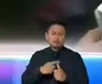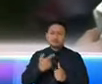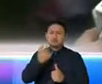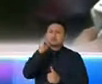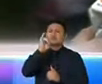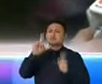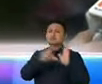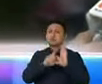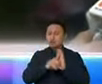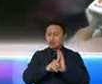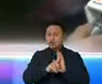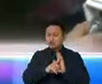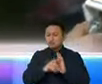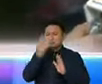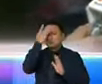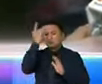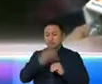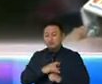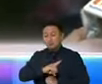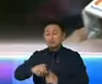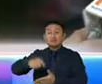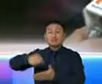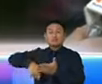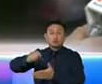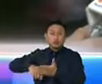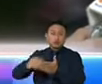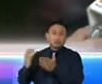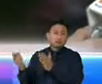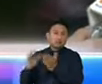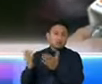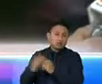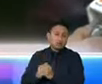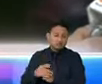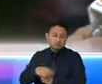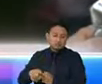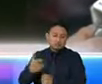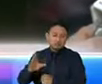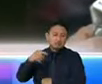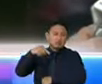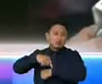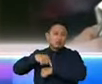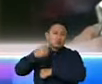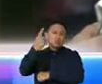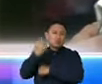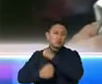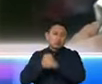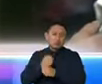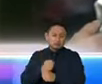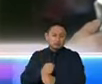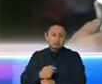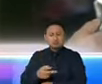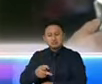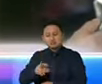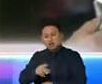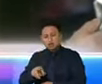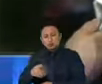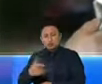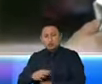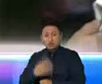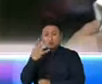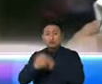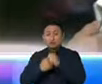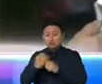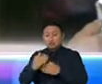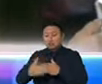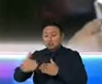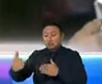contratos ocasionales, que en teoría debieron de haber tenido un año en su temporalidad, y que hay algunos contratos ocasionales que ya superan los